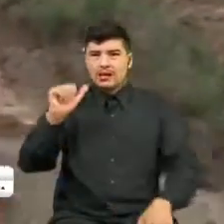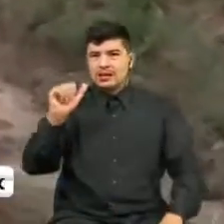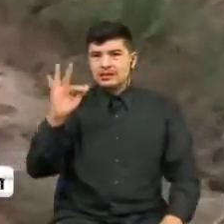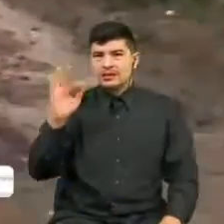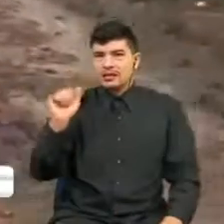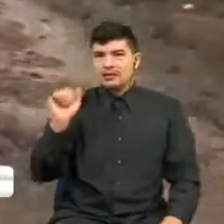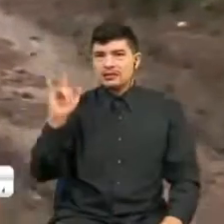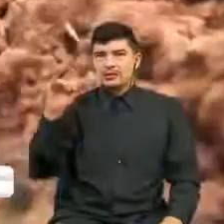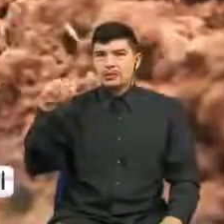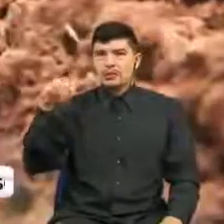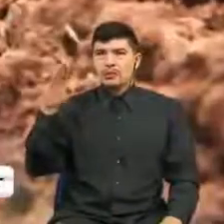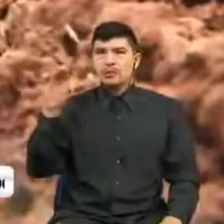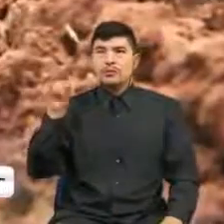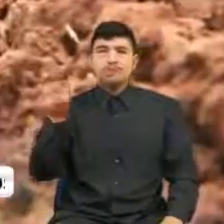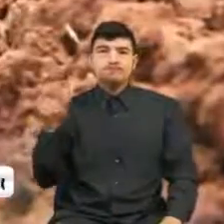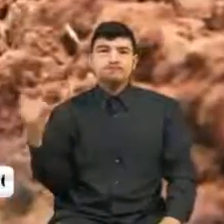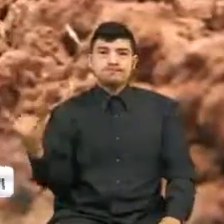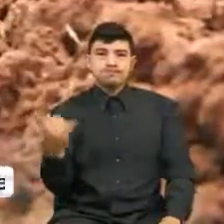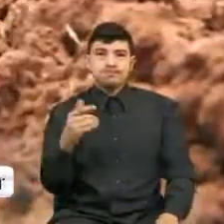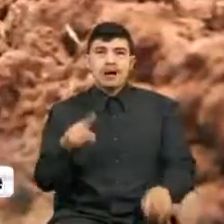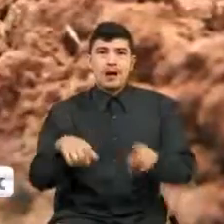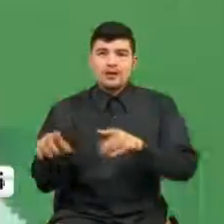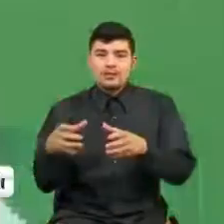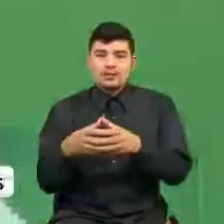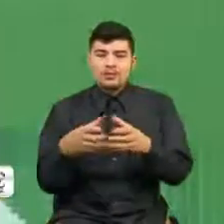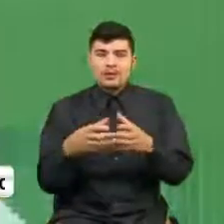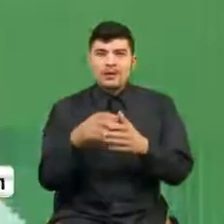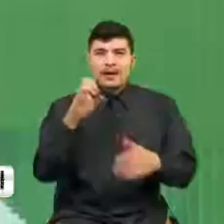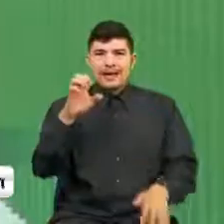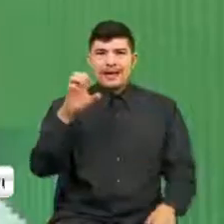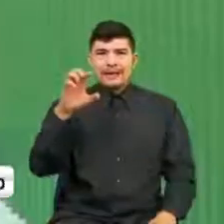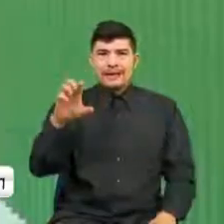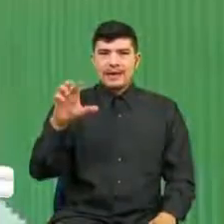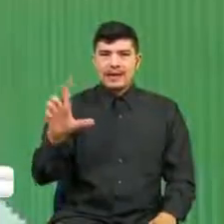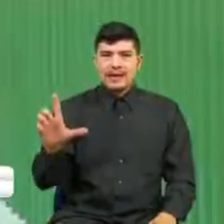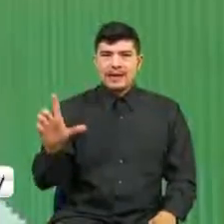especialmente por la presencia del EPL o del Grupo Armado Los Pelusos.